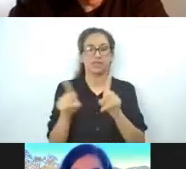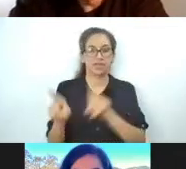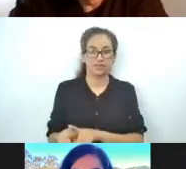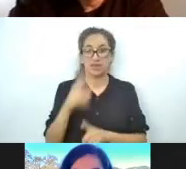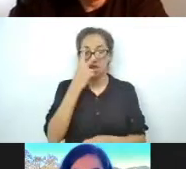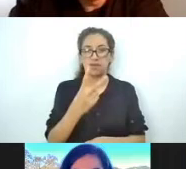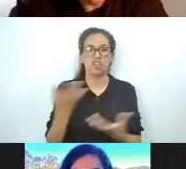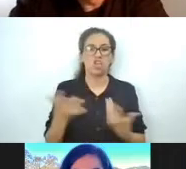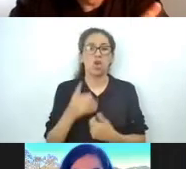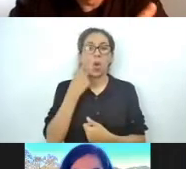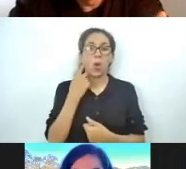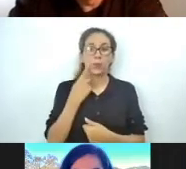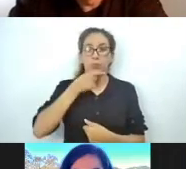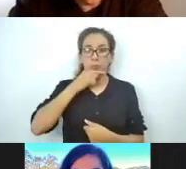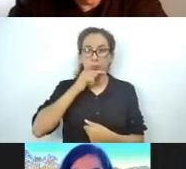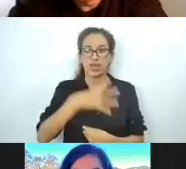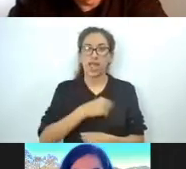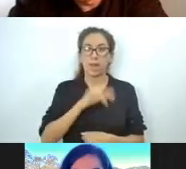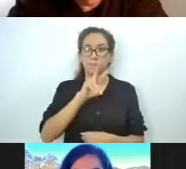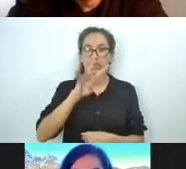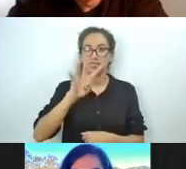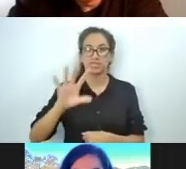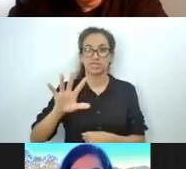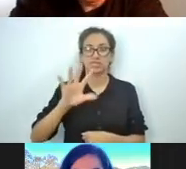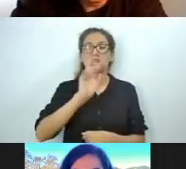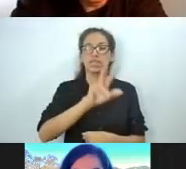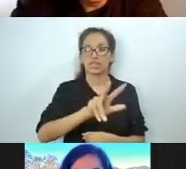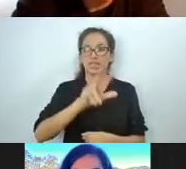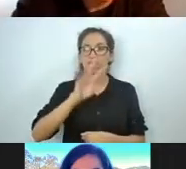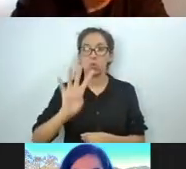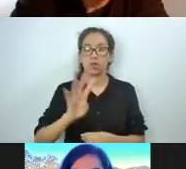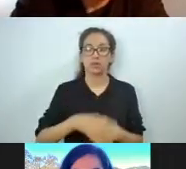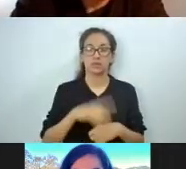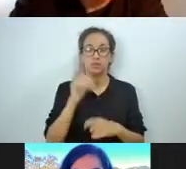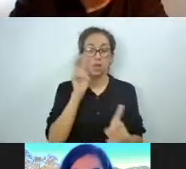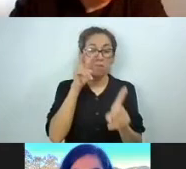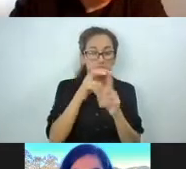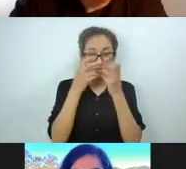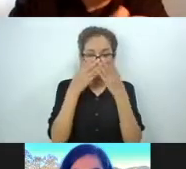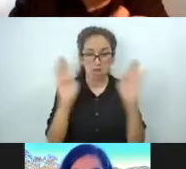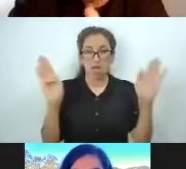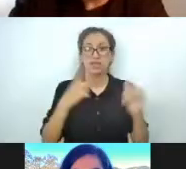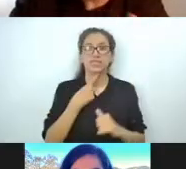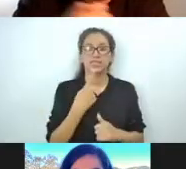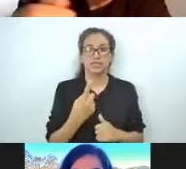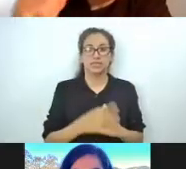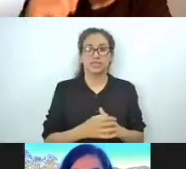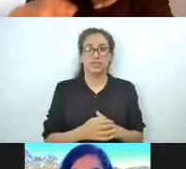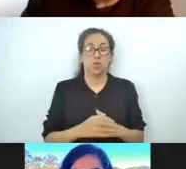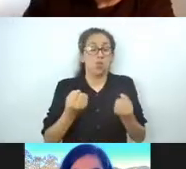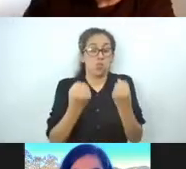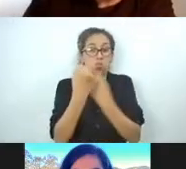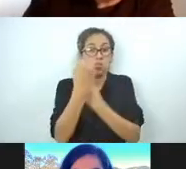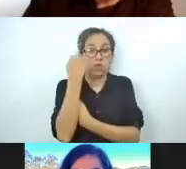hombres y en mujeres entre 25 y 34 años, y estos hallazgos indudablemente tienen un impacto